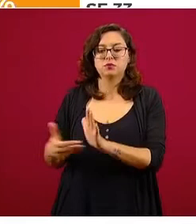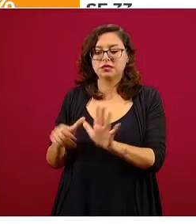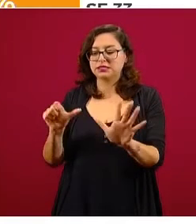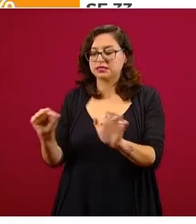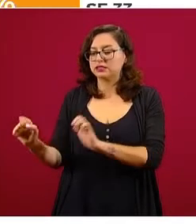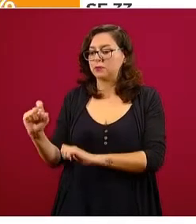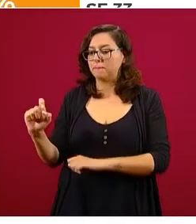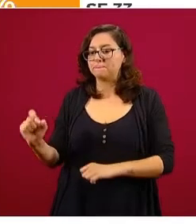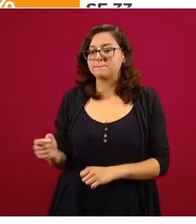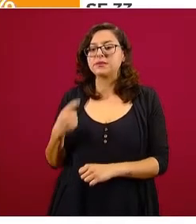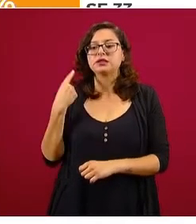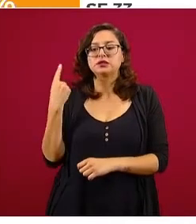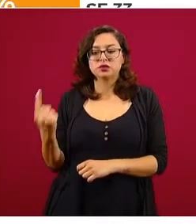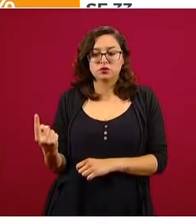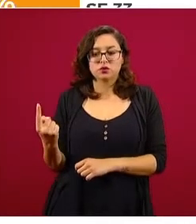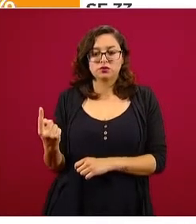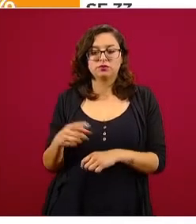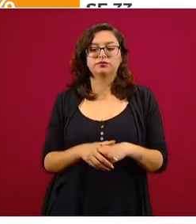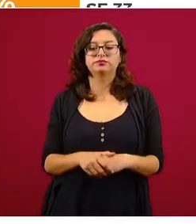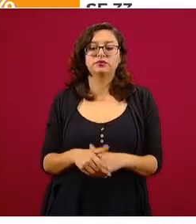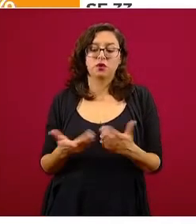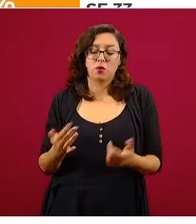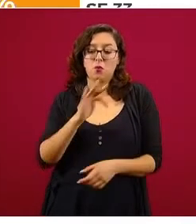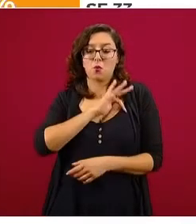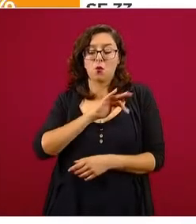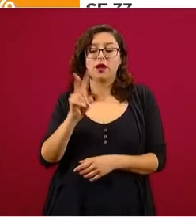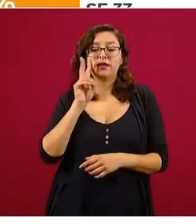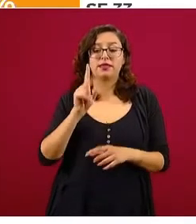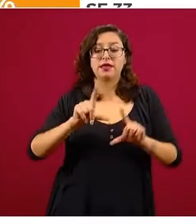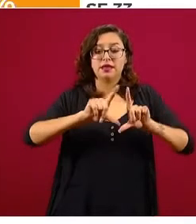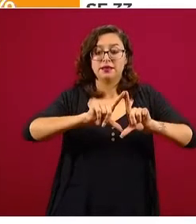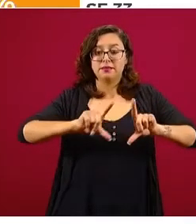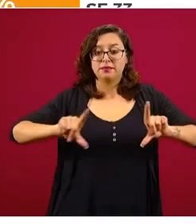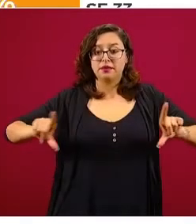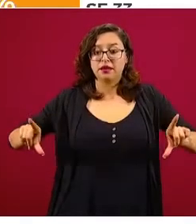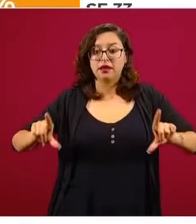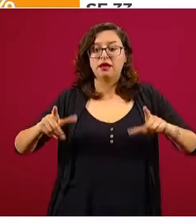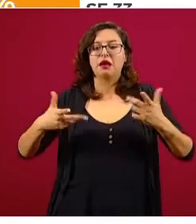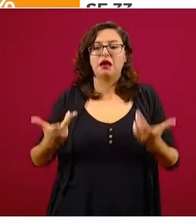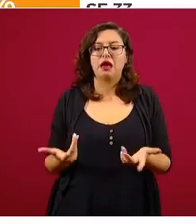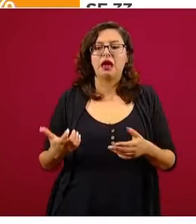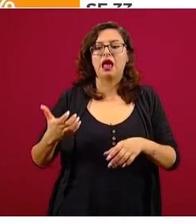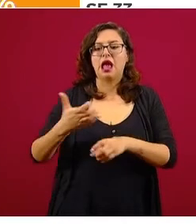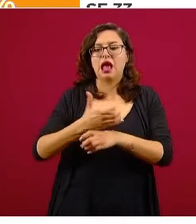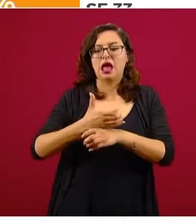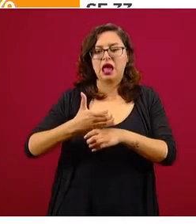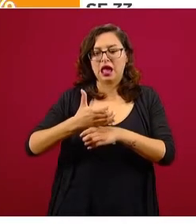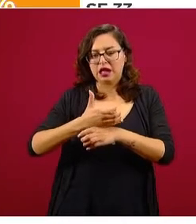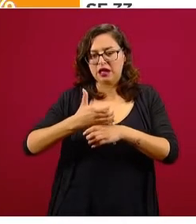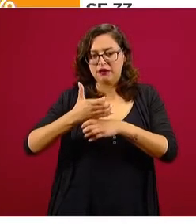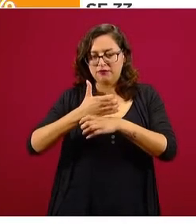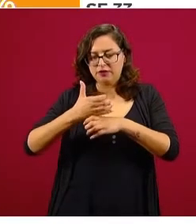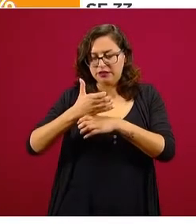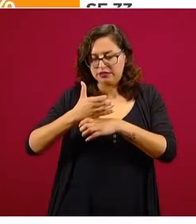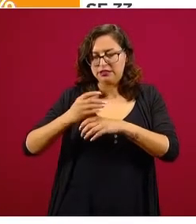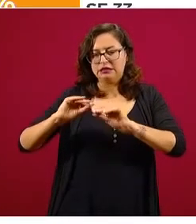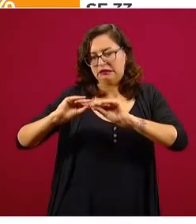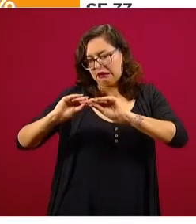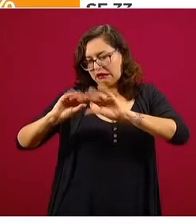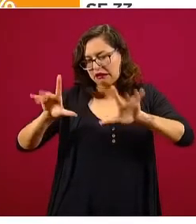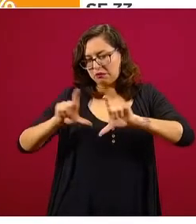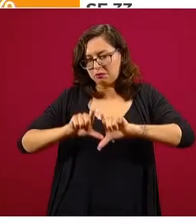568,621 y están representados precisamente en las barras de color café claro, ocre, que vemos en la parte